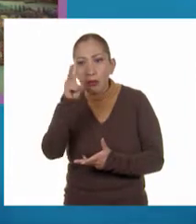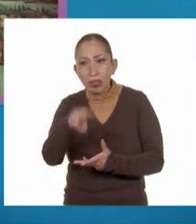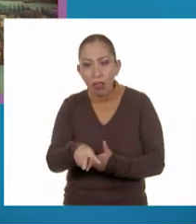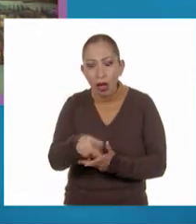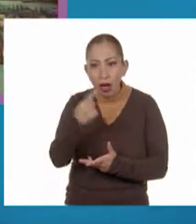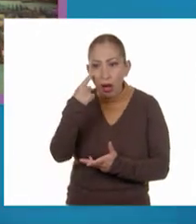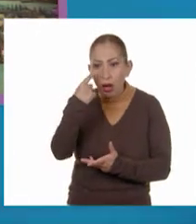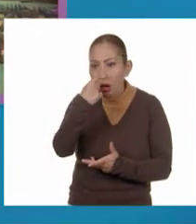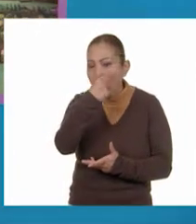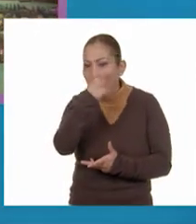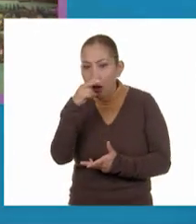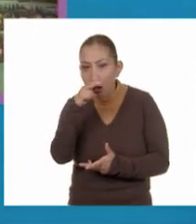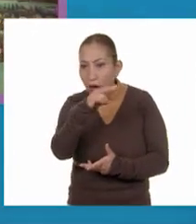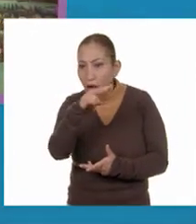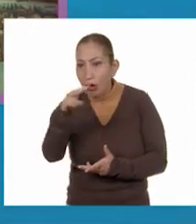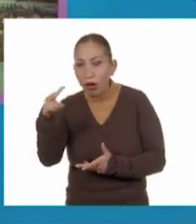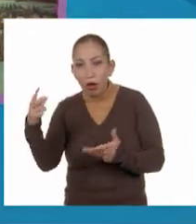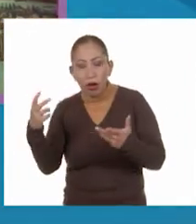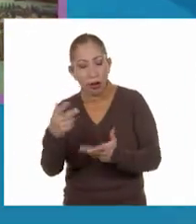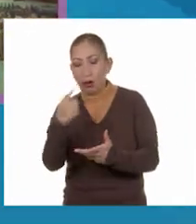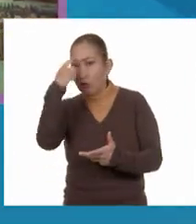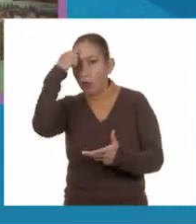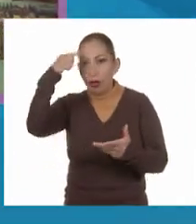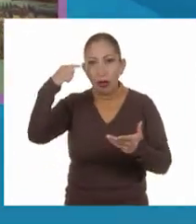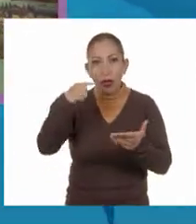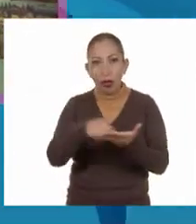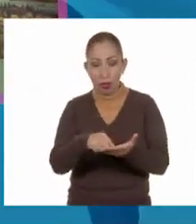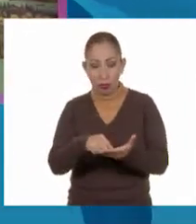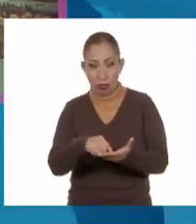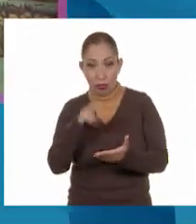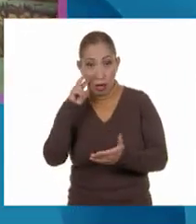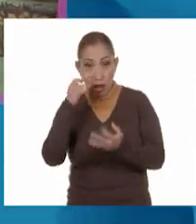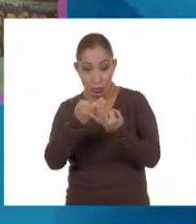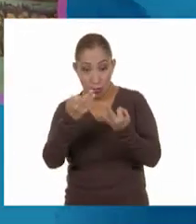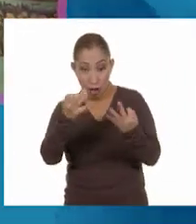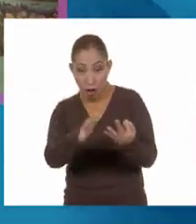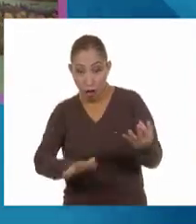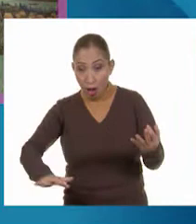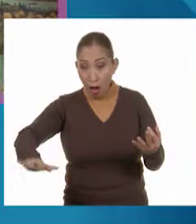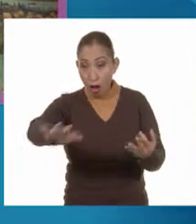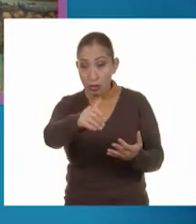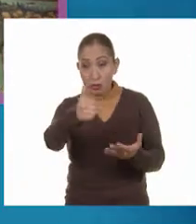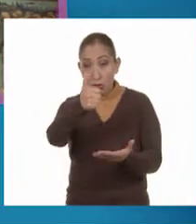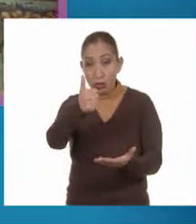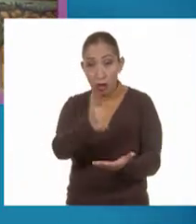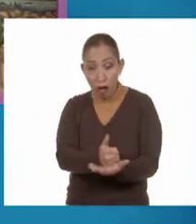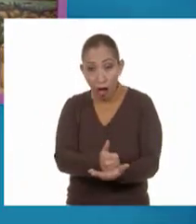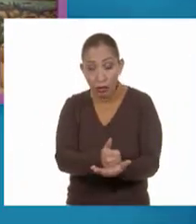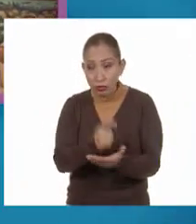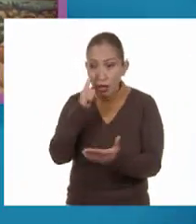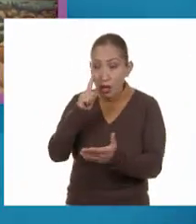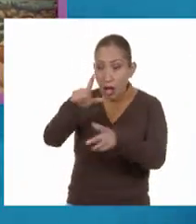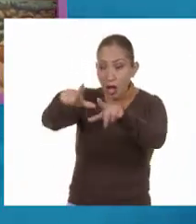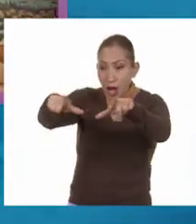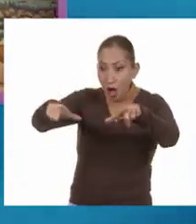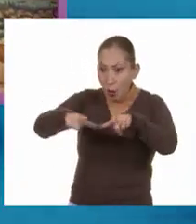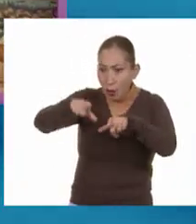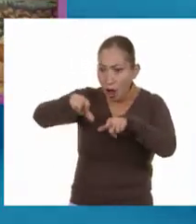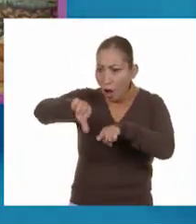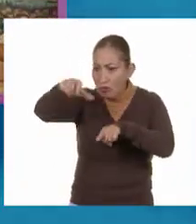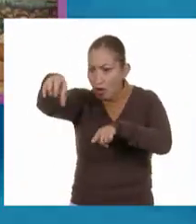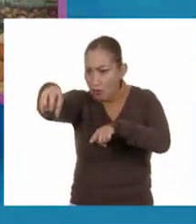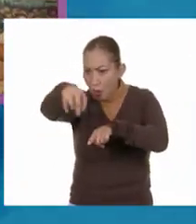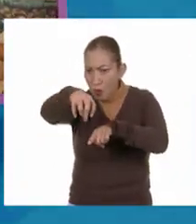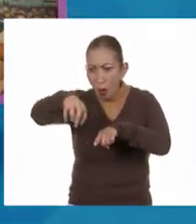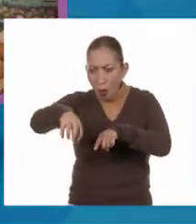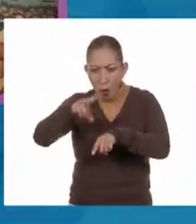verdad lo que por delante parecía. Que por una parte en tierra había grandes ciudades, y en la laguna otras muchas,